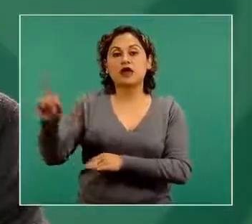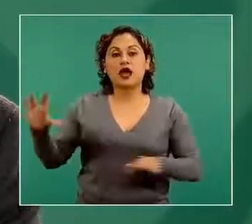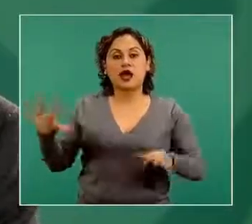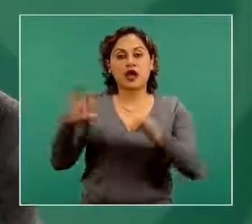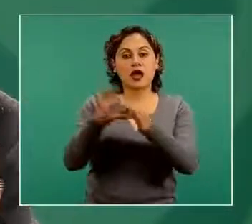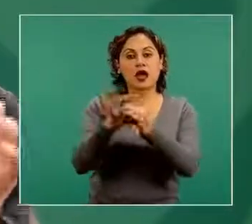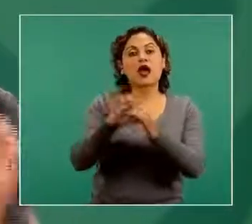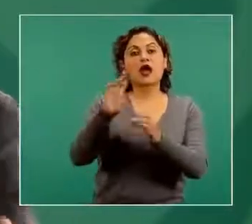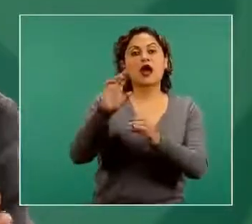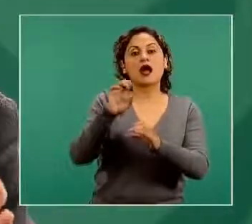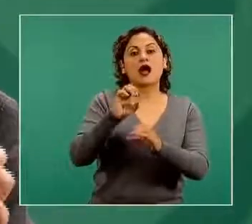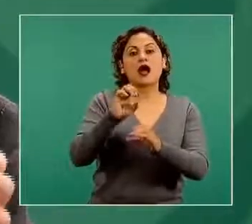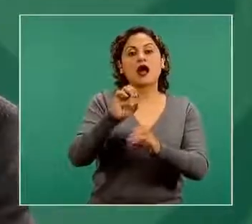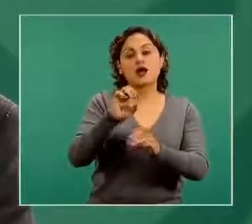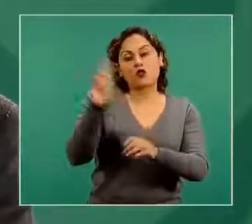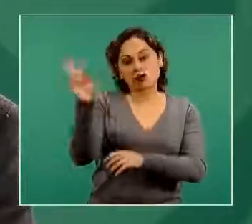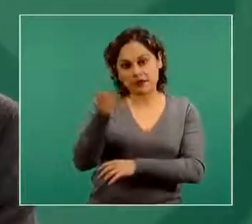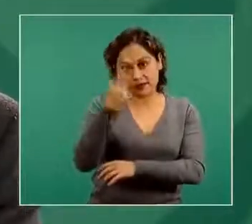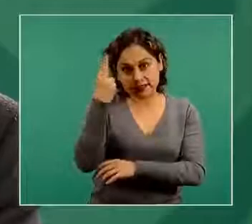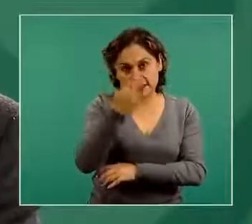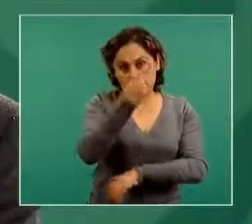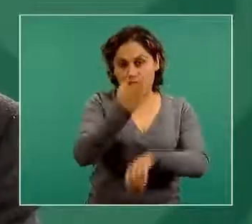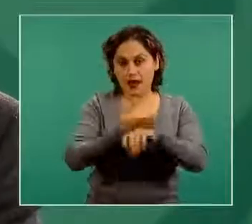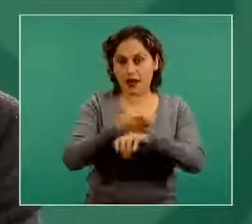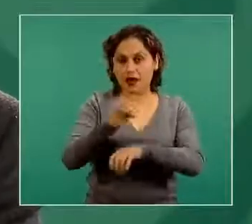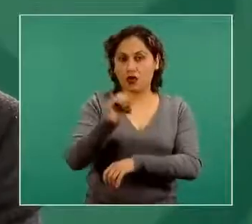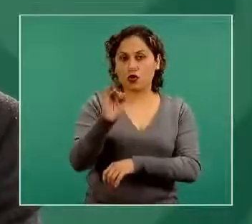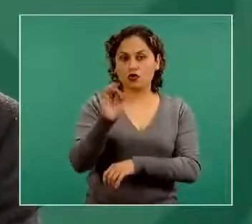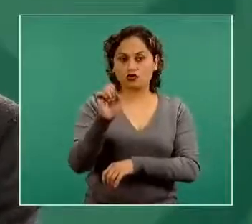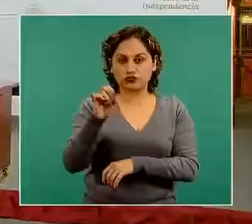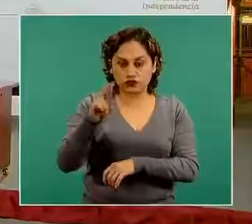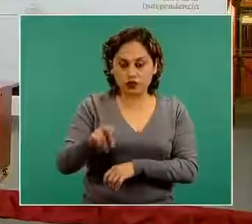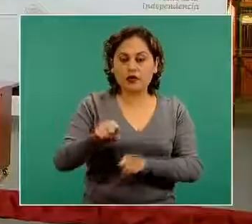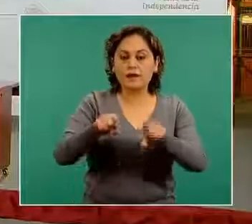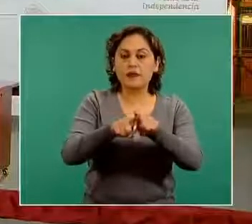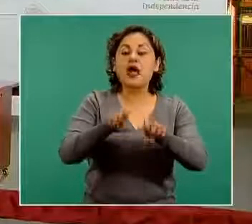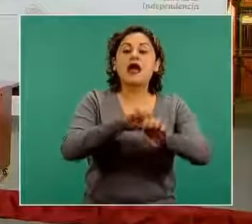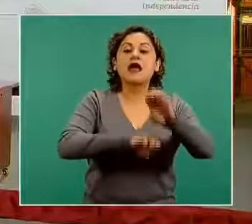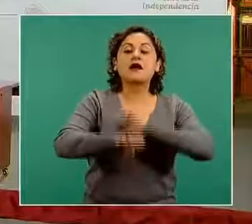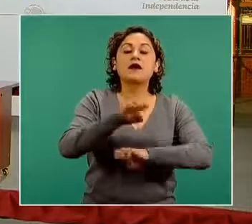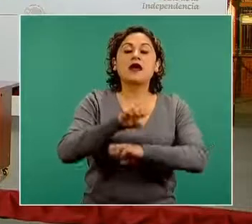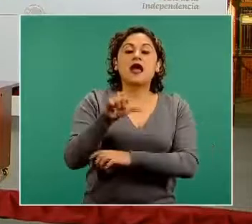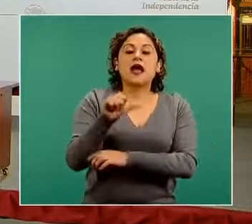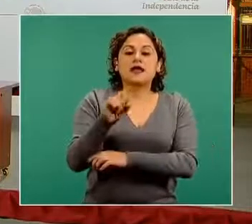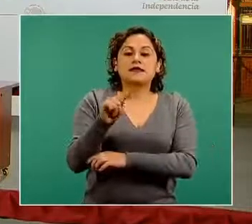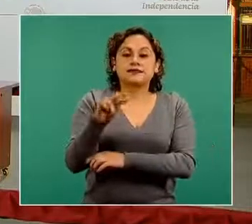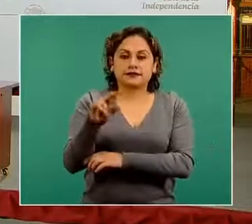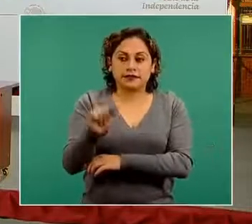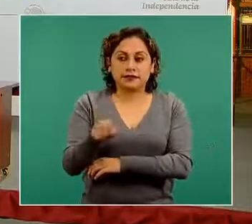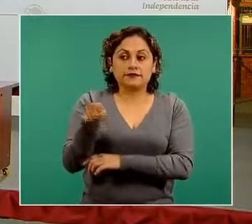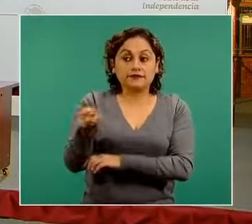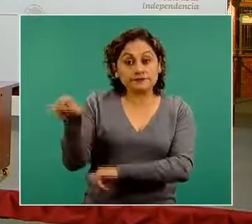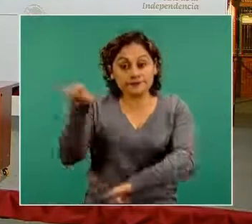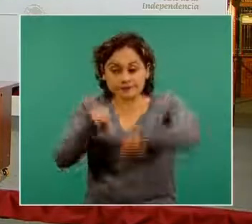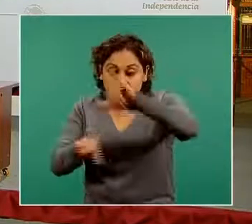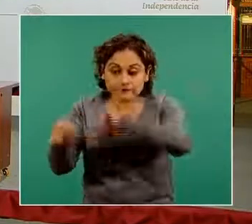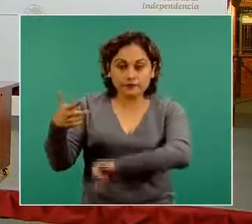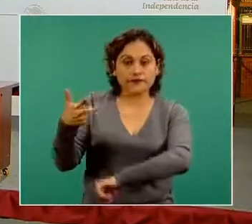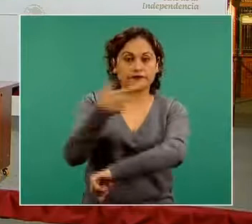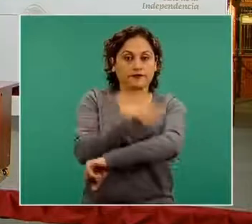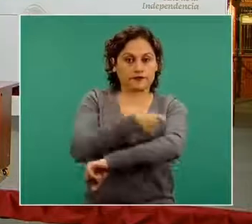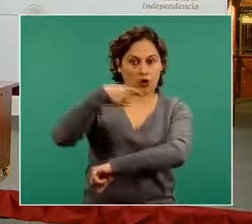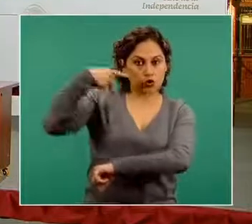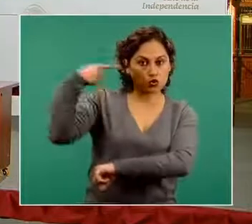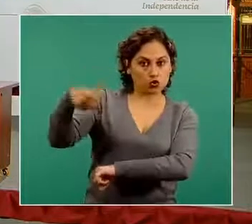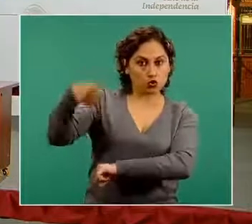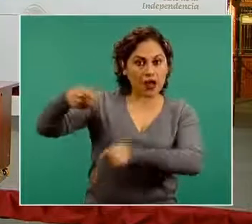Universidad de Oxford para producir la vacuna respectiva. Esta vacuna se produce en esa